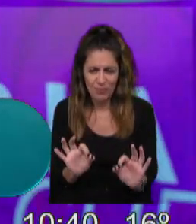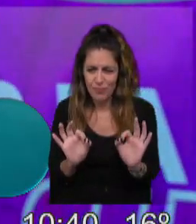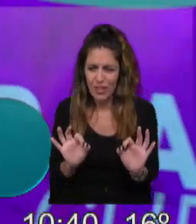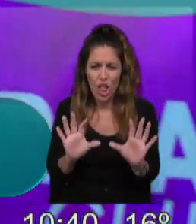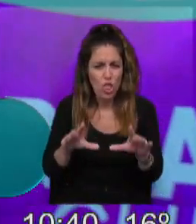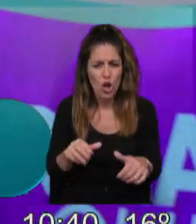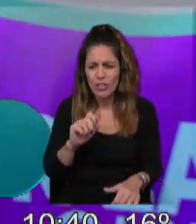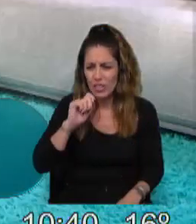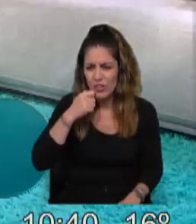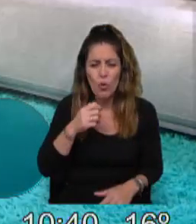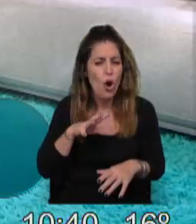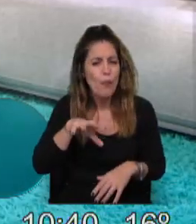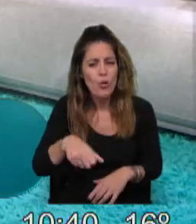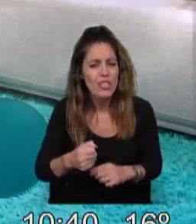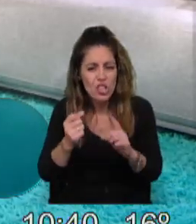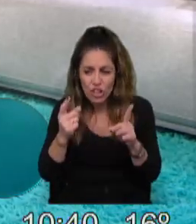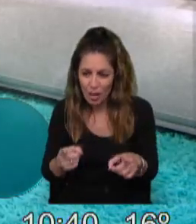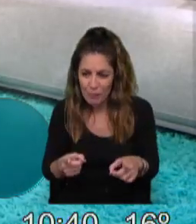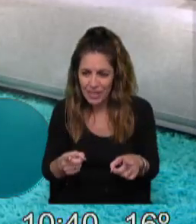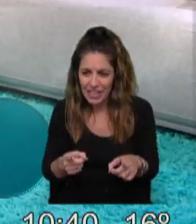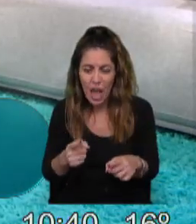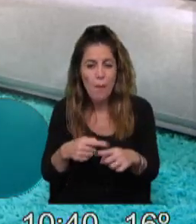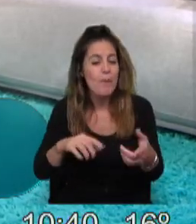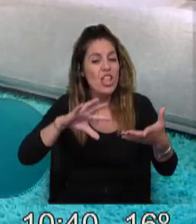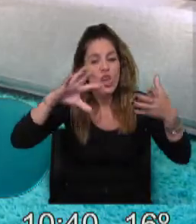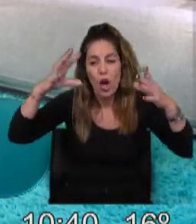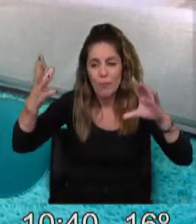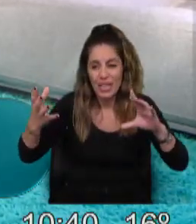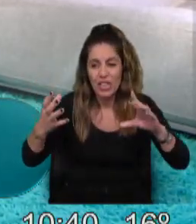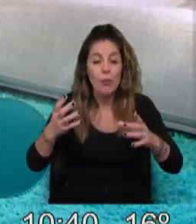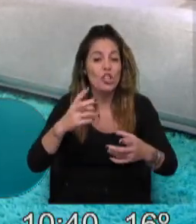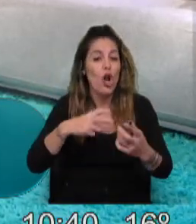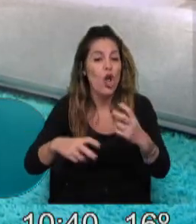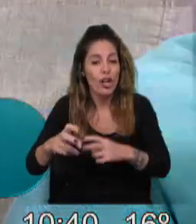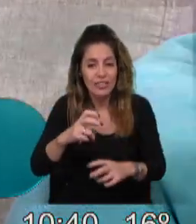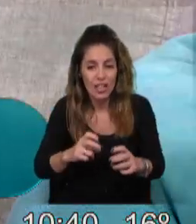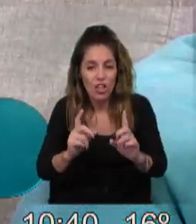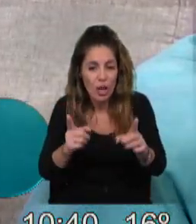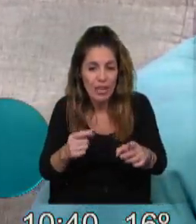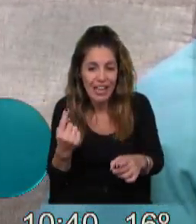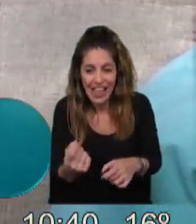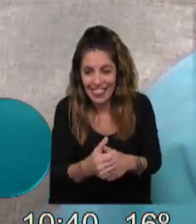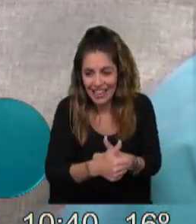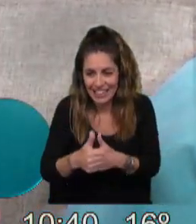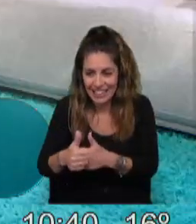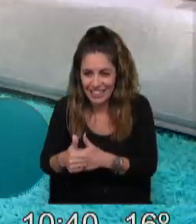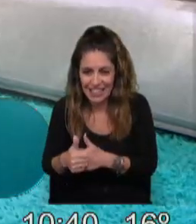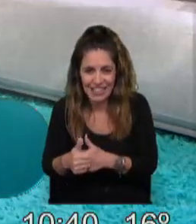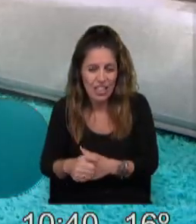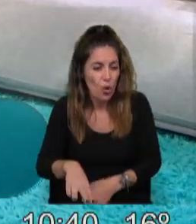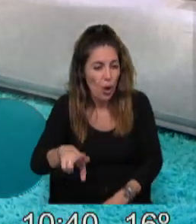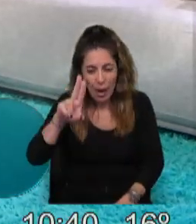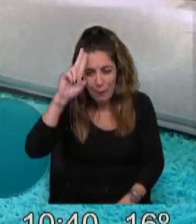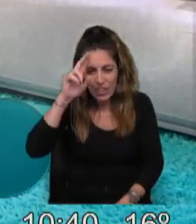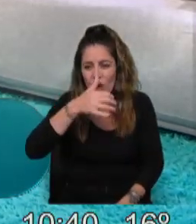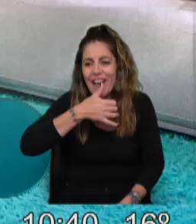hay un compromiso muy grande por detrás también, tanto se lo que nota. Es el medio ambiente, por lo que es todos los reciclados, o sea, por cada cliente, muchas gracias. Es un respeto a la historia de los